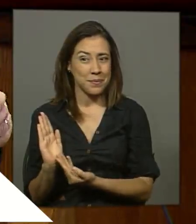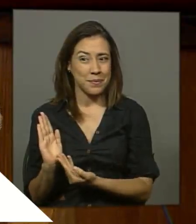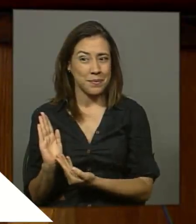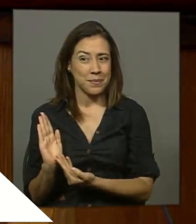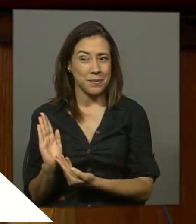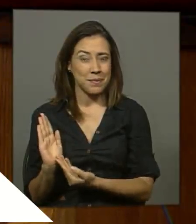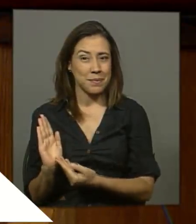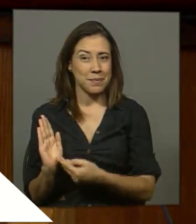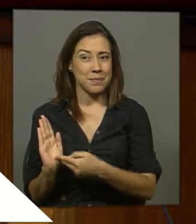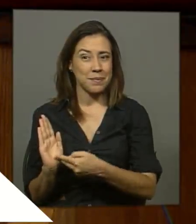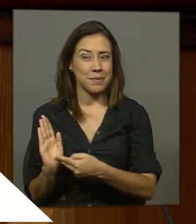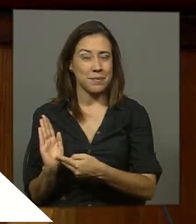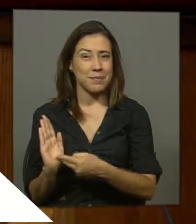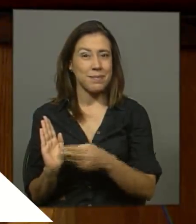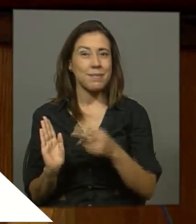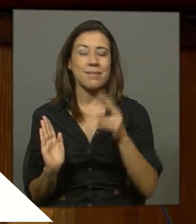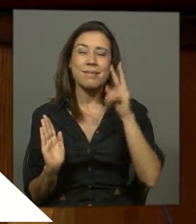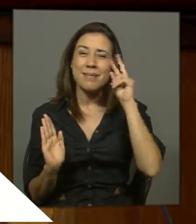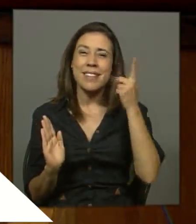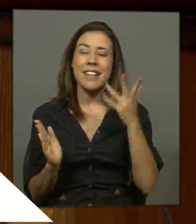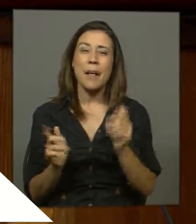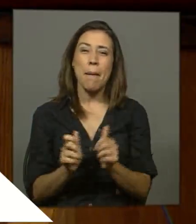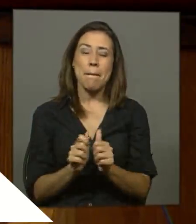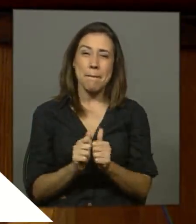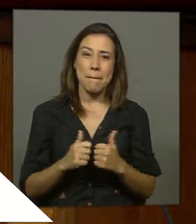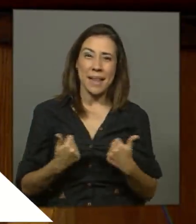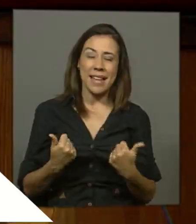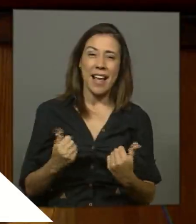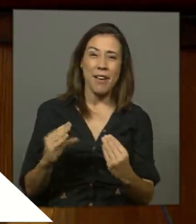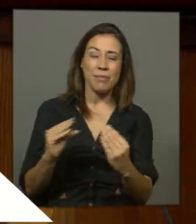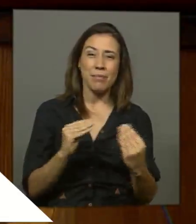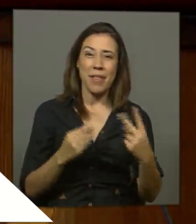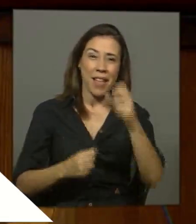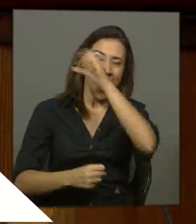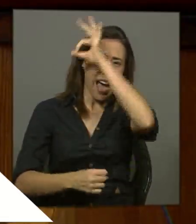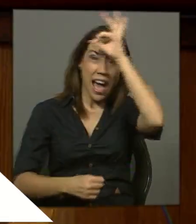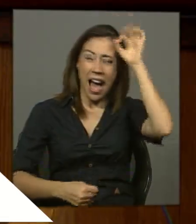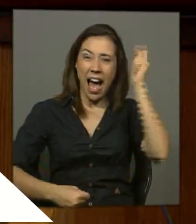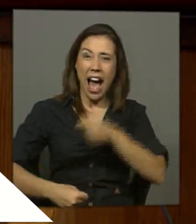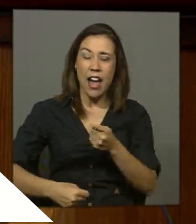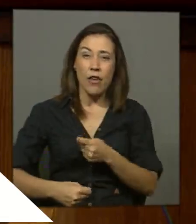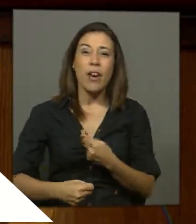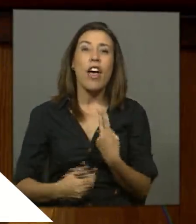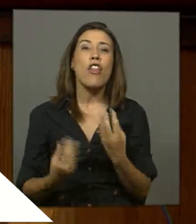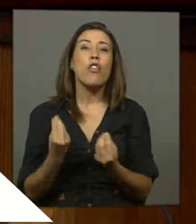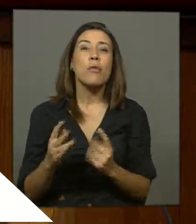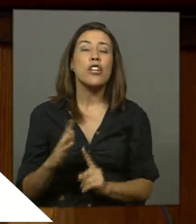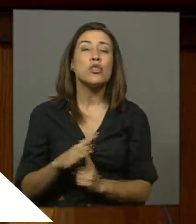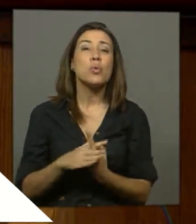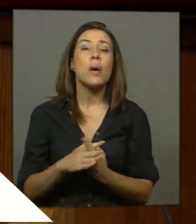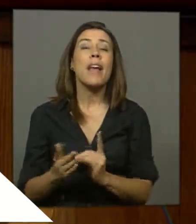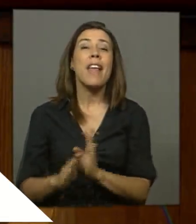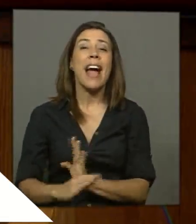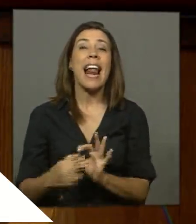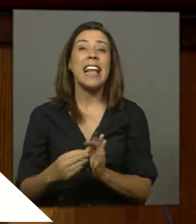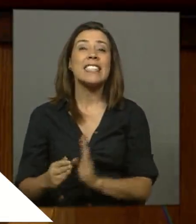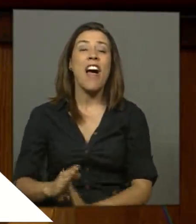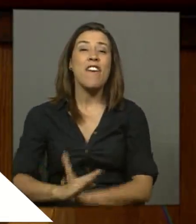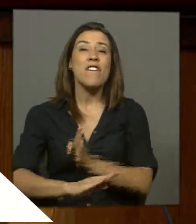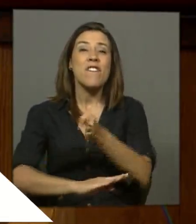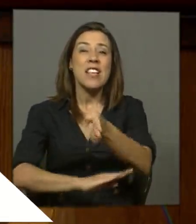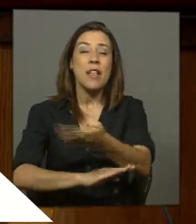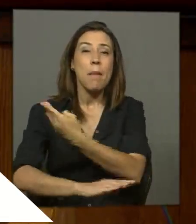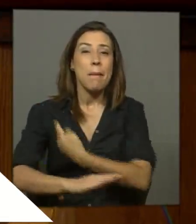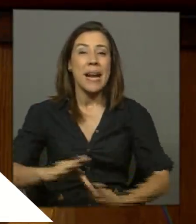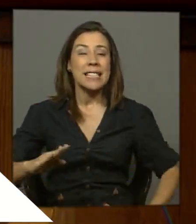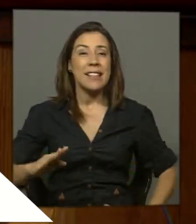iniciativa la mesa de diogo de la araucanía proviene de una visita de la presidenta bachelet